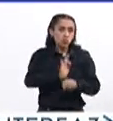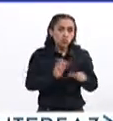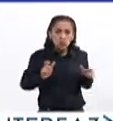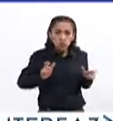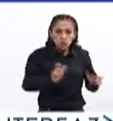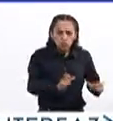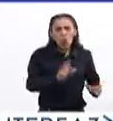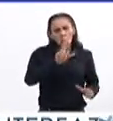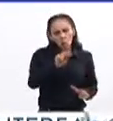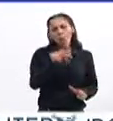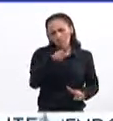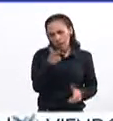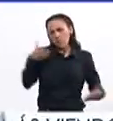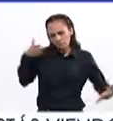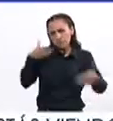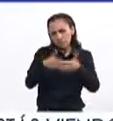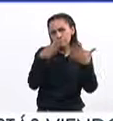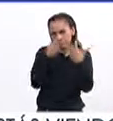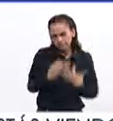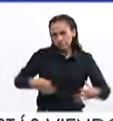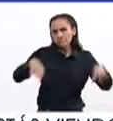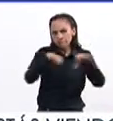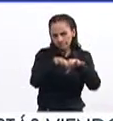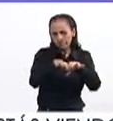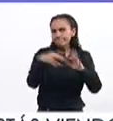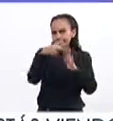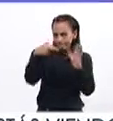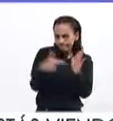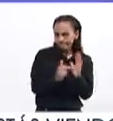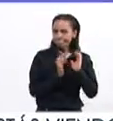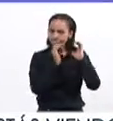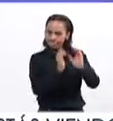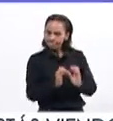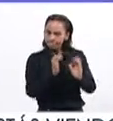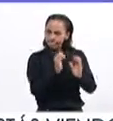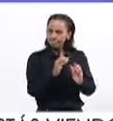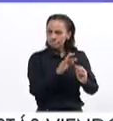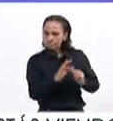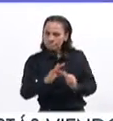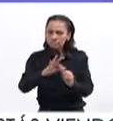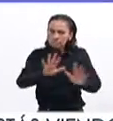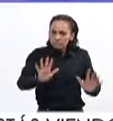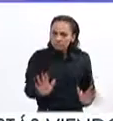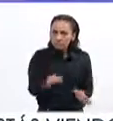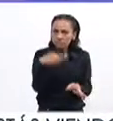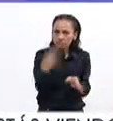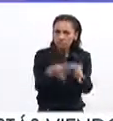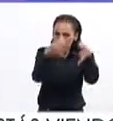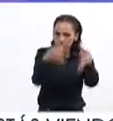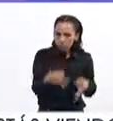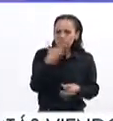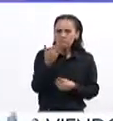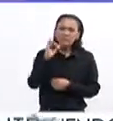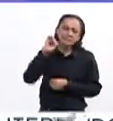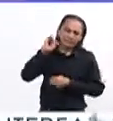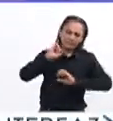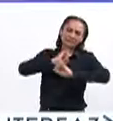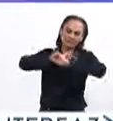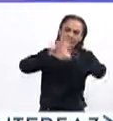hay límites, ¿no? También tiene que llevar ese cuidado, esa guía adecuada. Claro, ha sucedido, han llegado